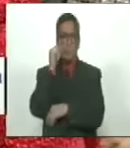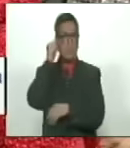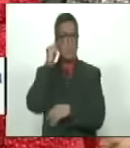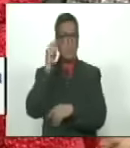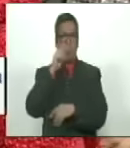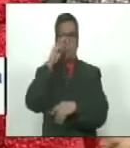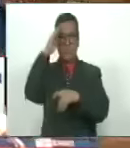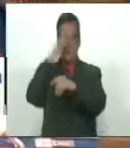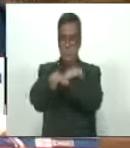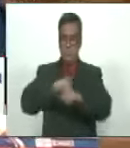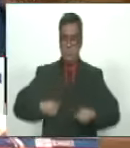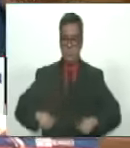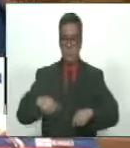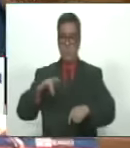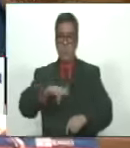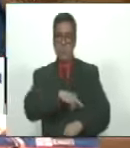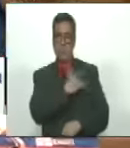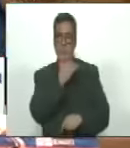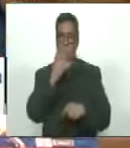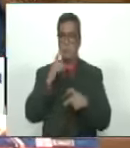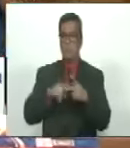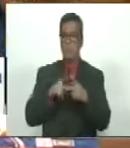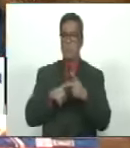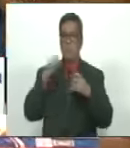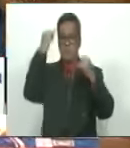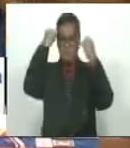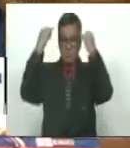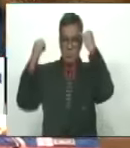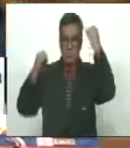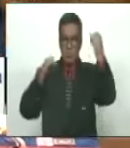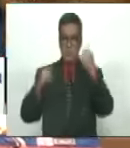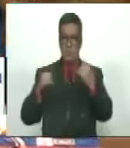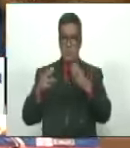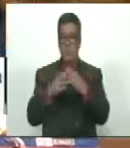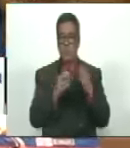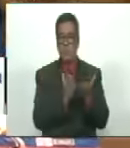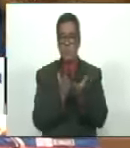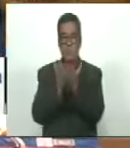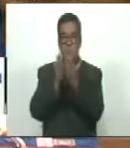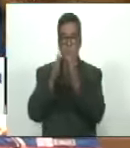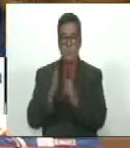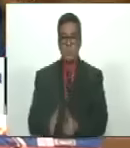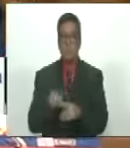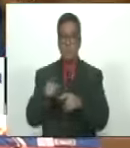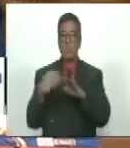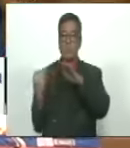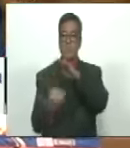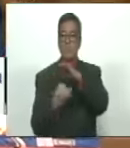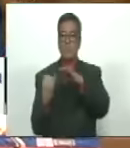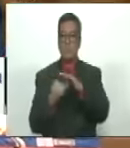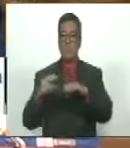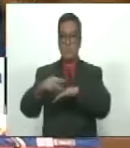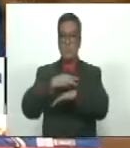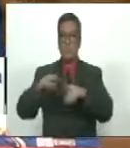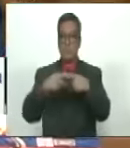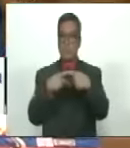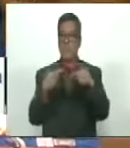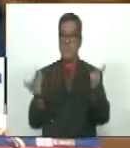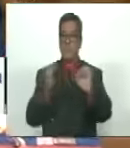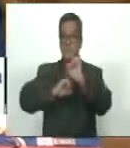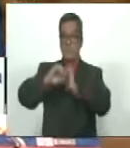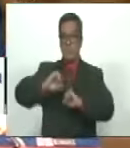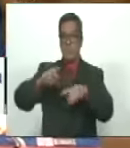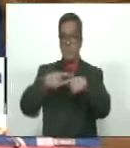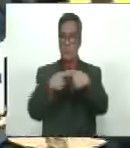Fuerza Armada, las universidades, intelectuales, académicos, las instituciones, el Ministerio Público, la